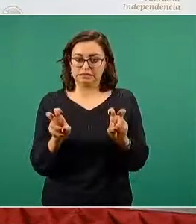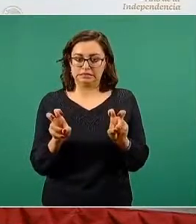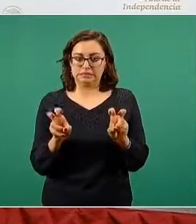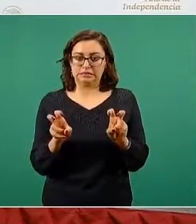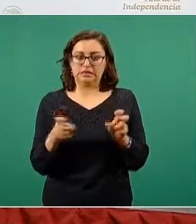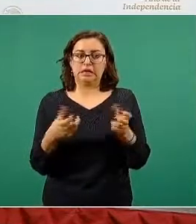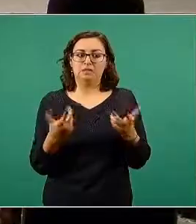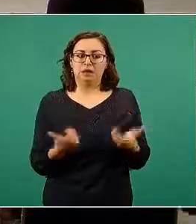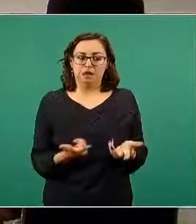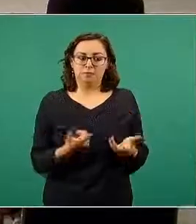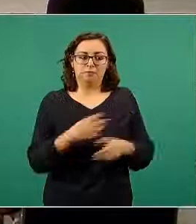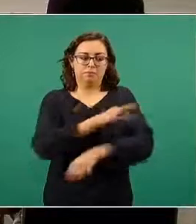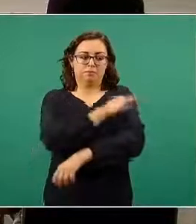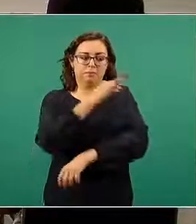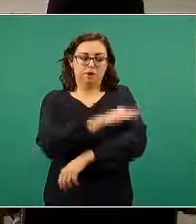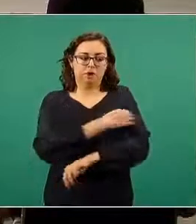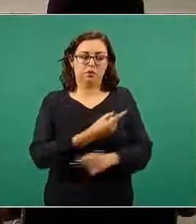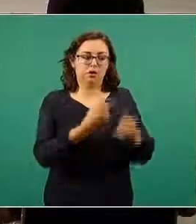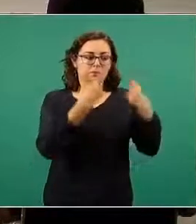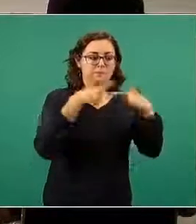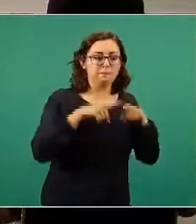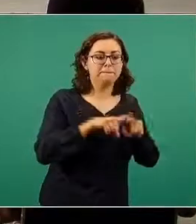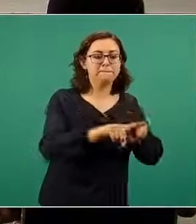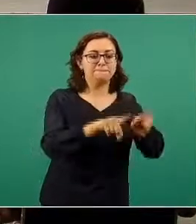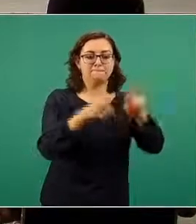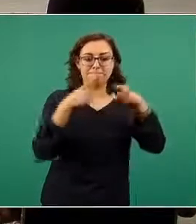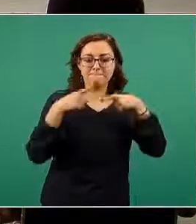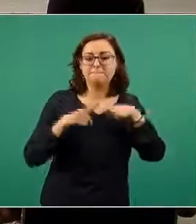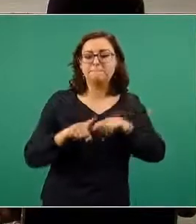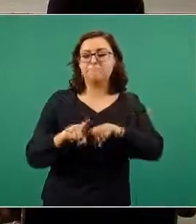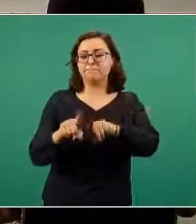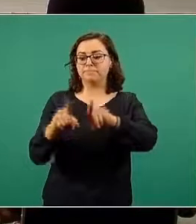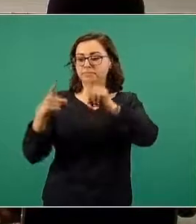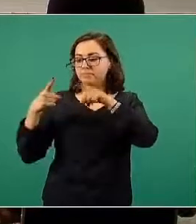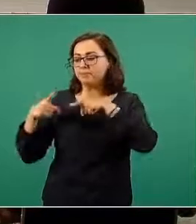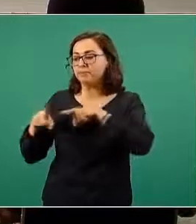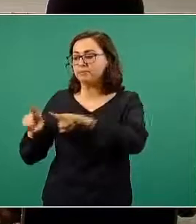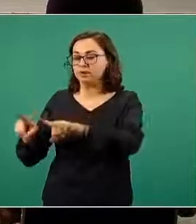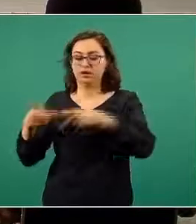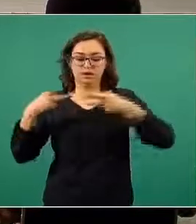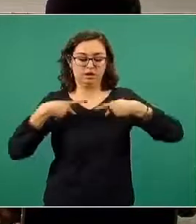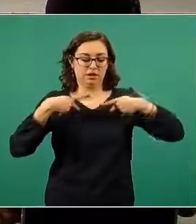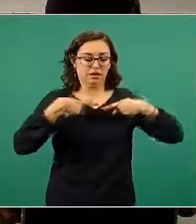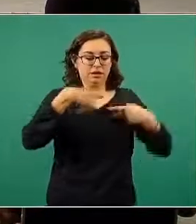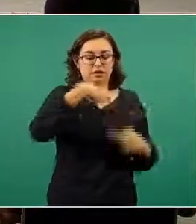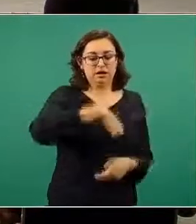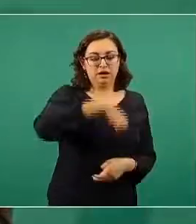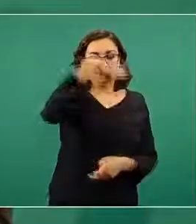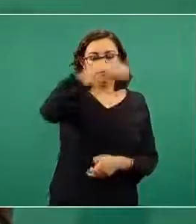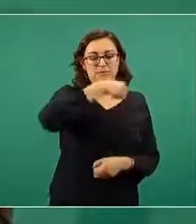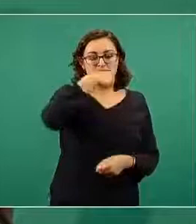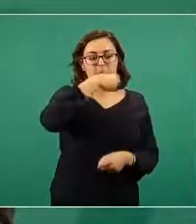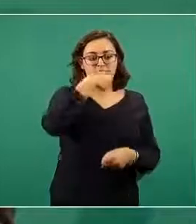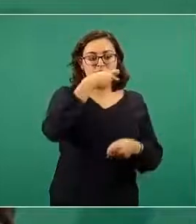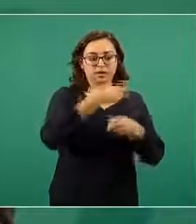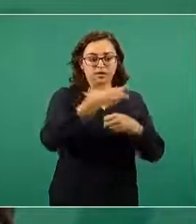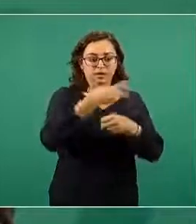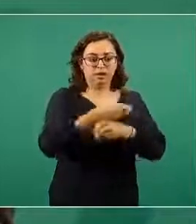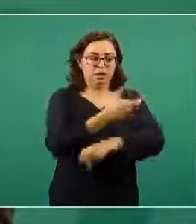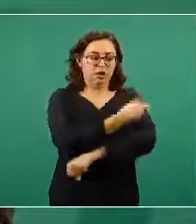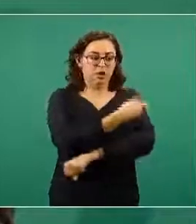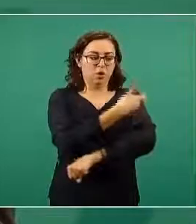sea, cómo vamos a ir vacunando a las personas adultas mayores que vayan requiriendo su segunda dosis o que hayan